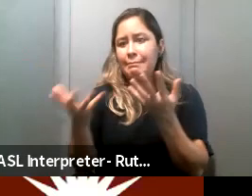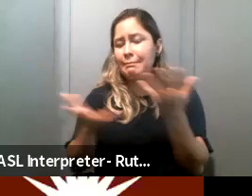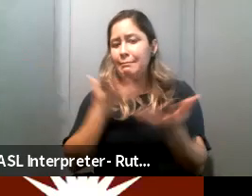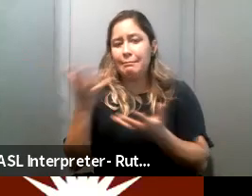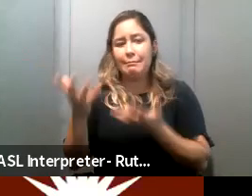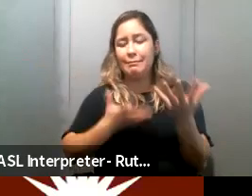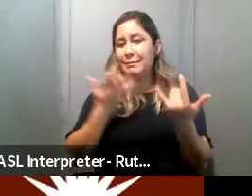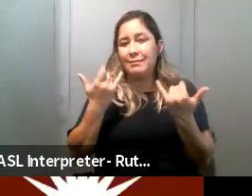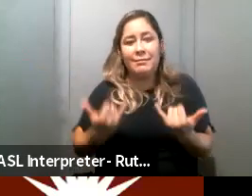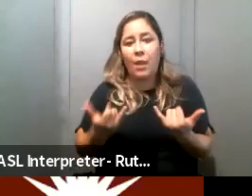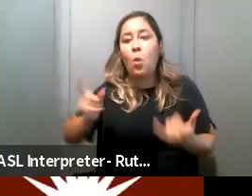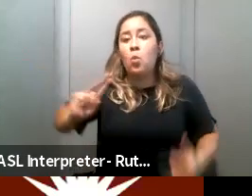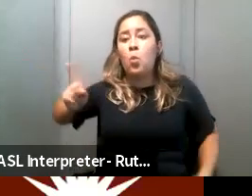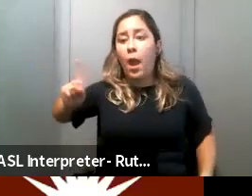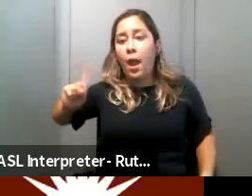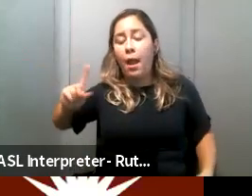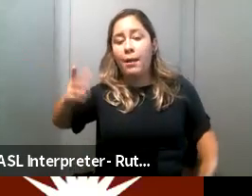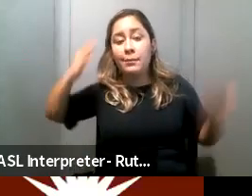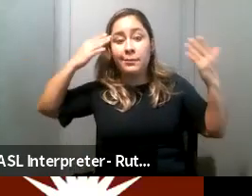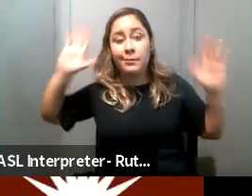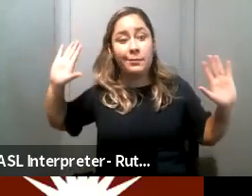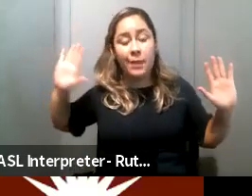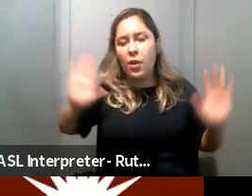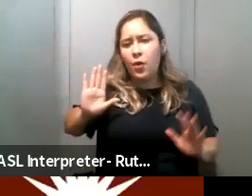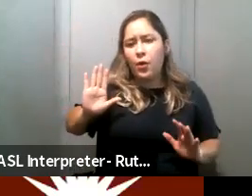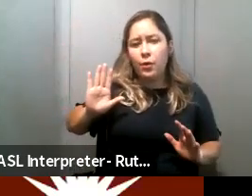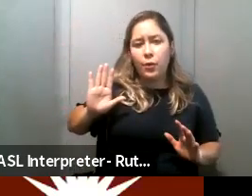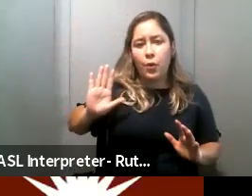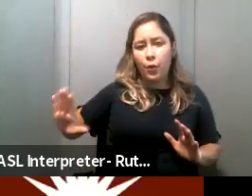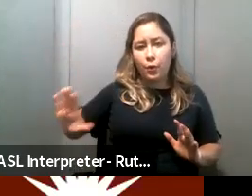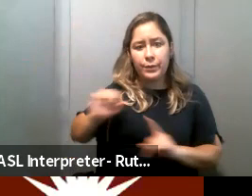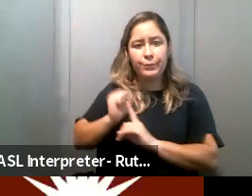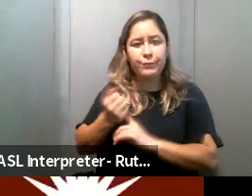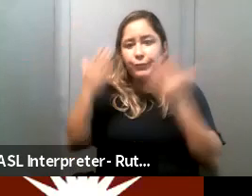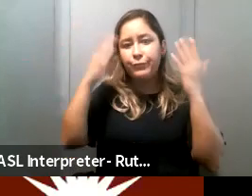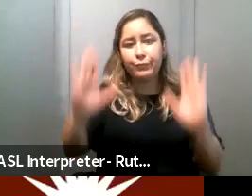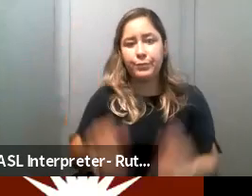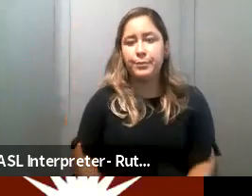un paradero y no sabemos en qué circunstancias se pueden estar.